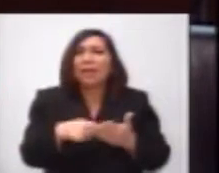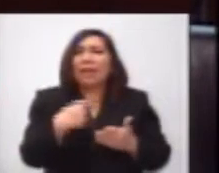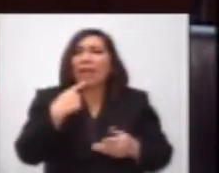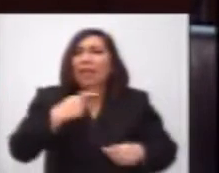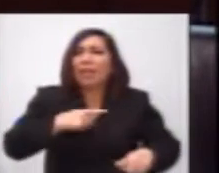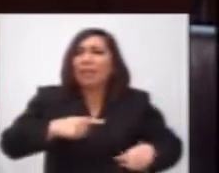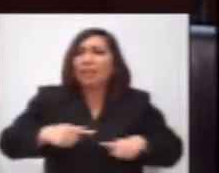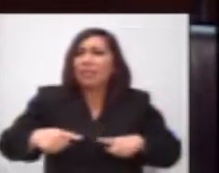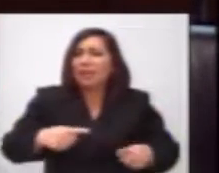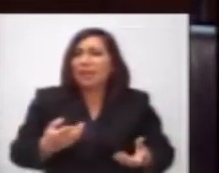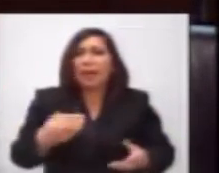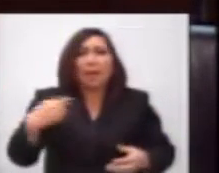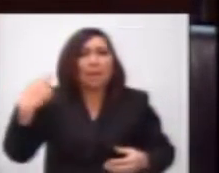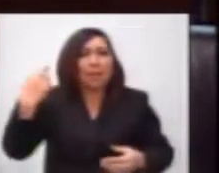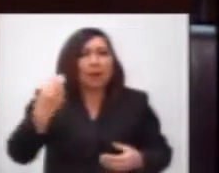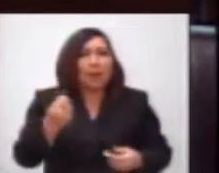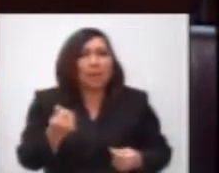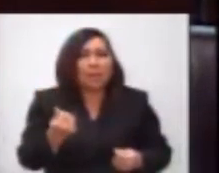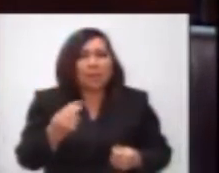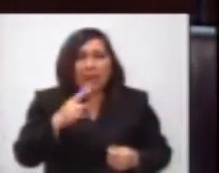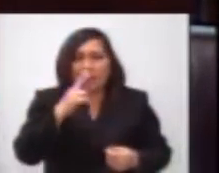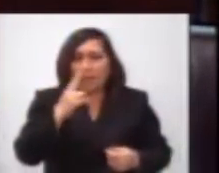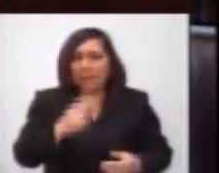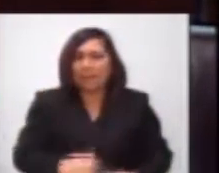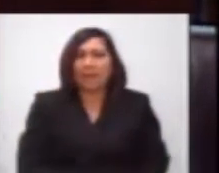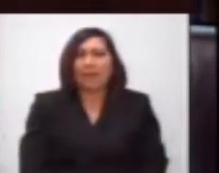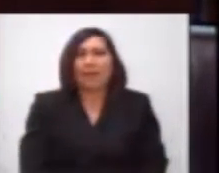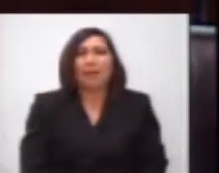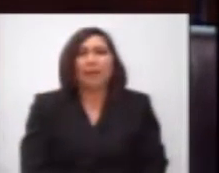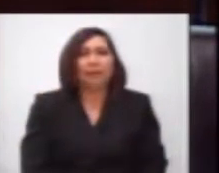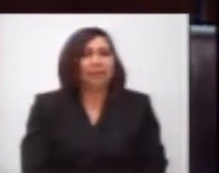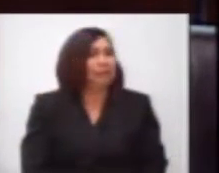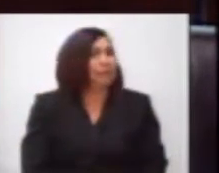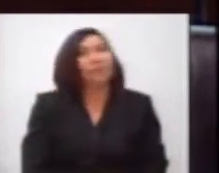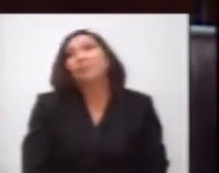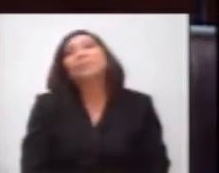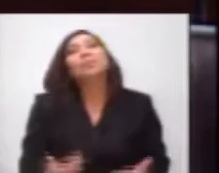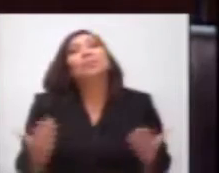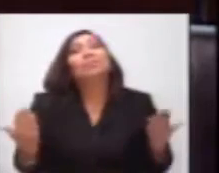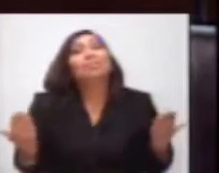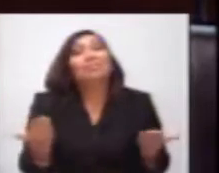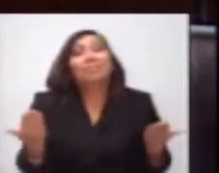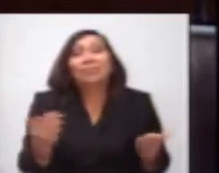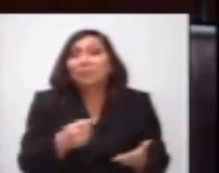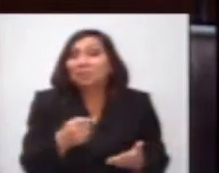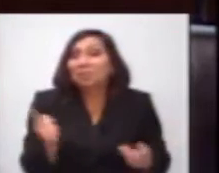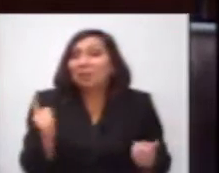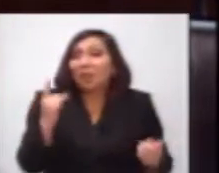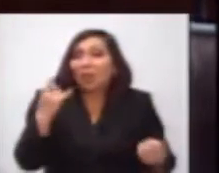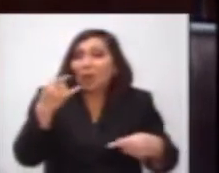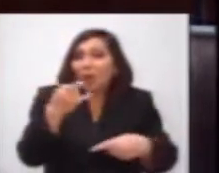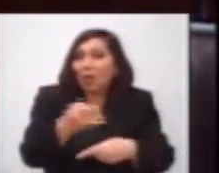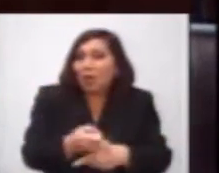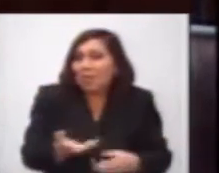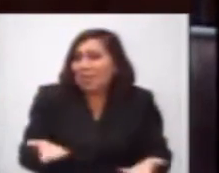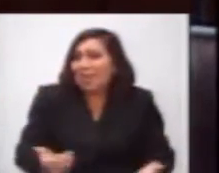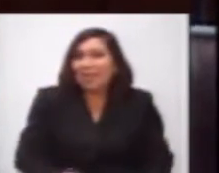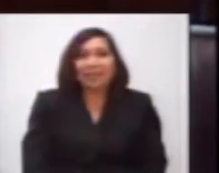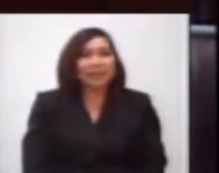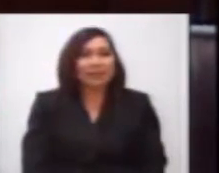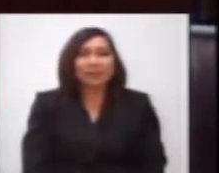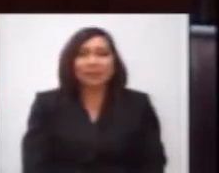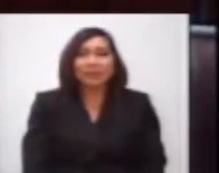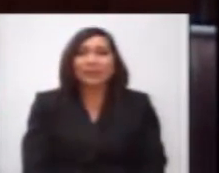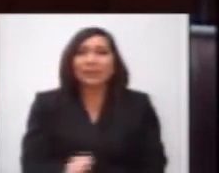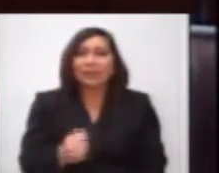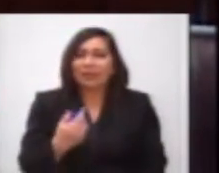que dirija la política monetaria del Perú. Entonces, ustedes entran en contradicciones.